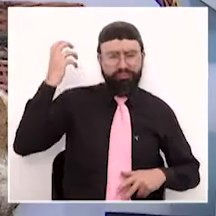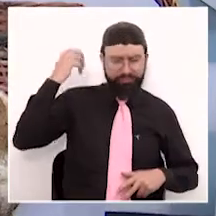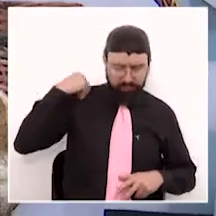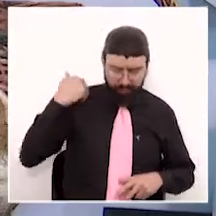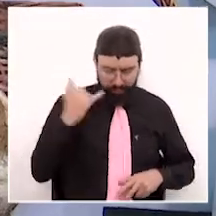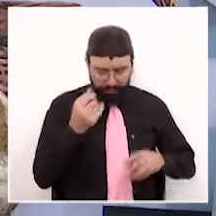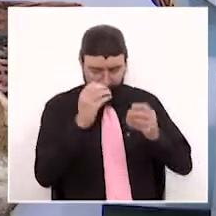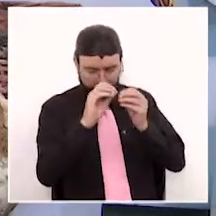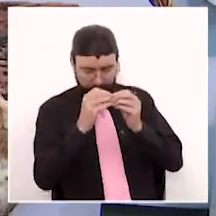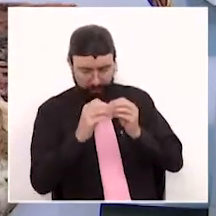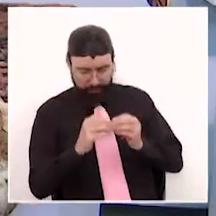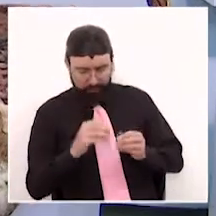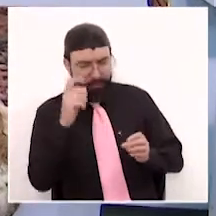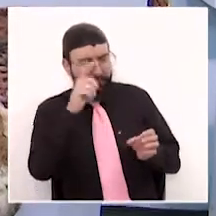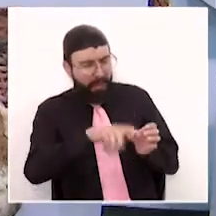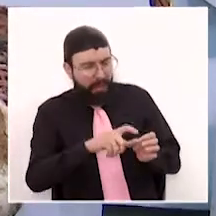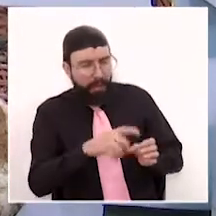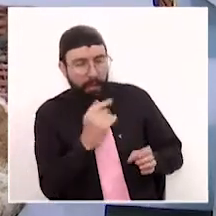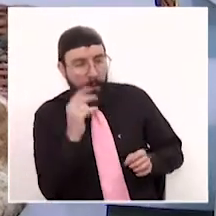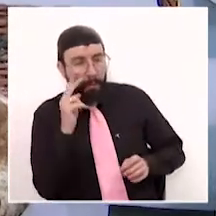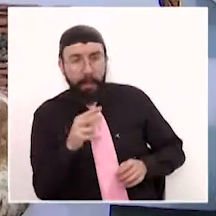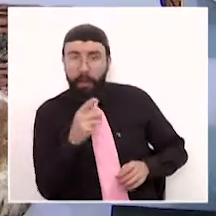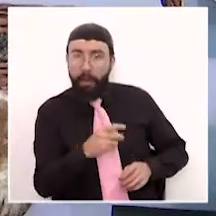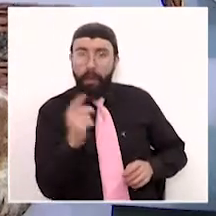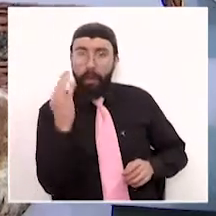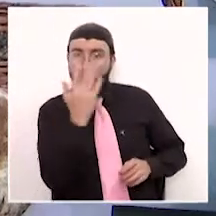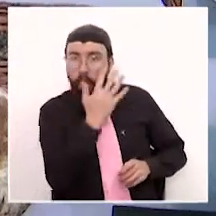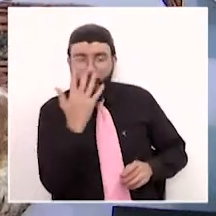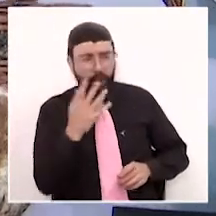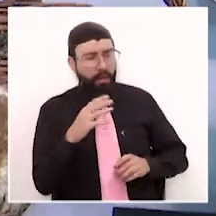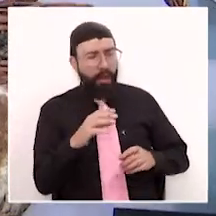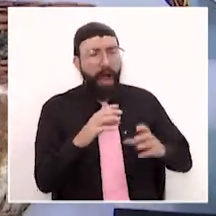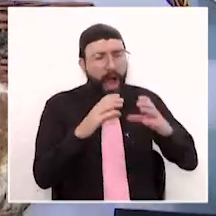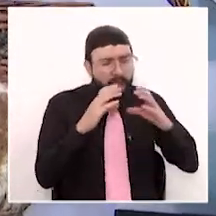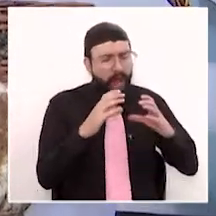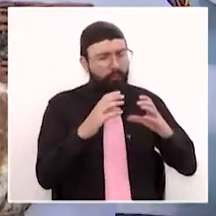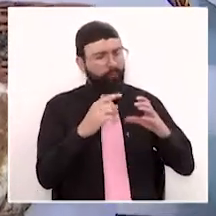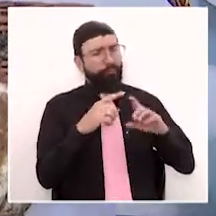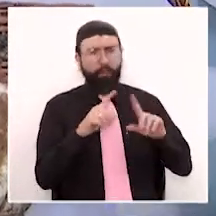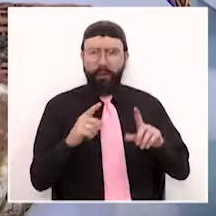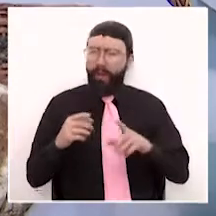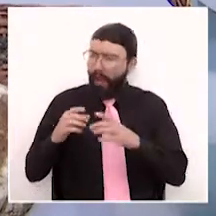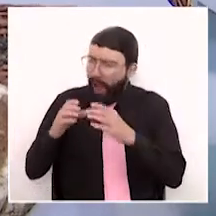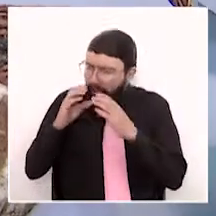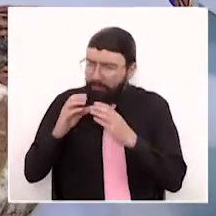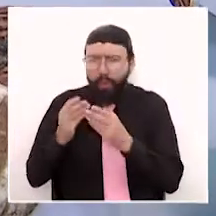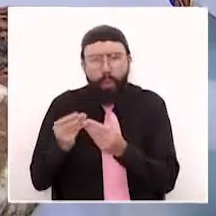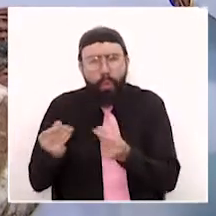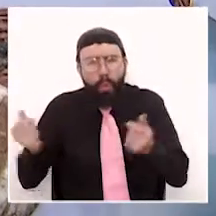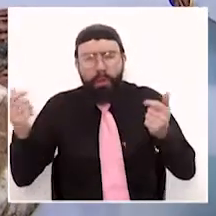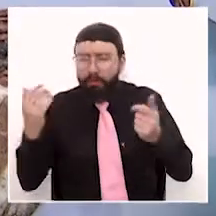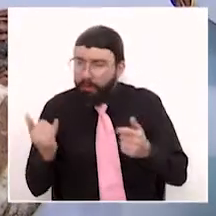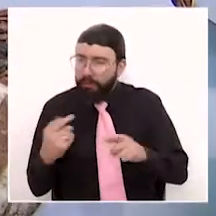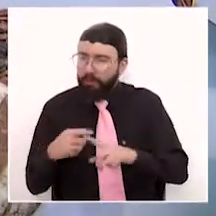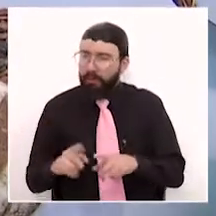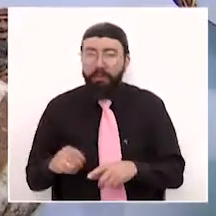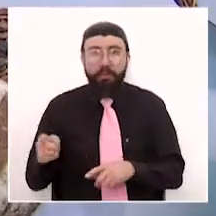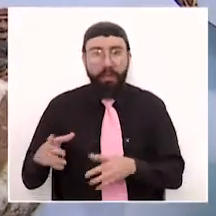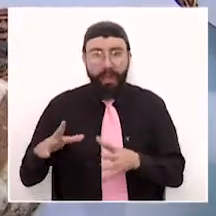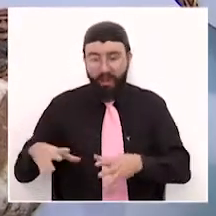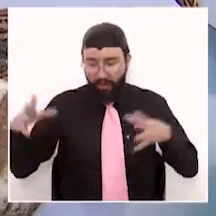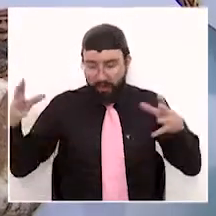Y podemos ver en los colores, en las texturas, la diferencia con los panes que estamos consiguiendo normalmente en las panaderías, que nos dan una bolsa inmensa